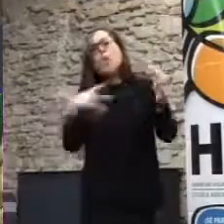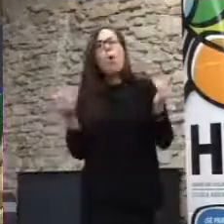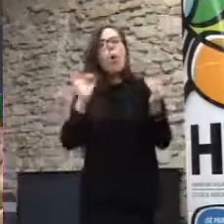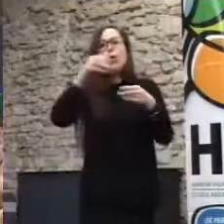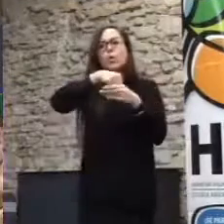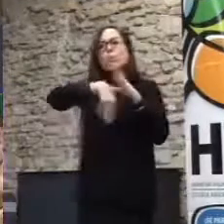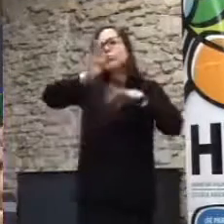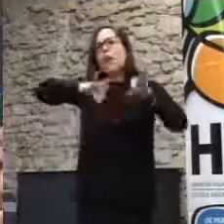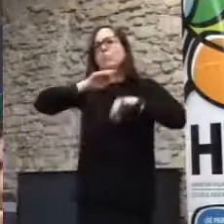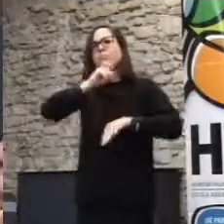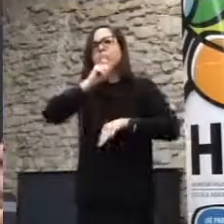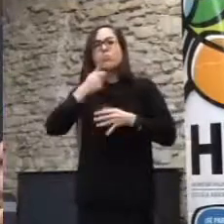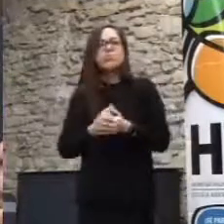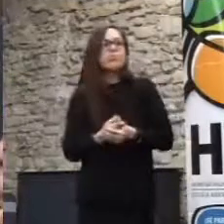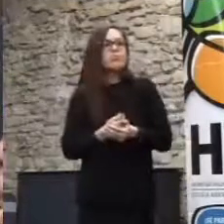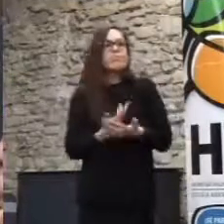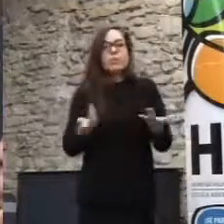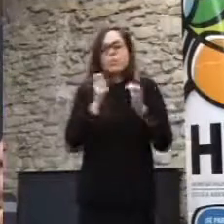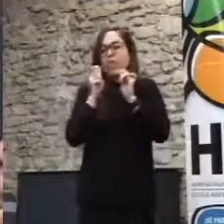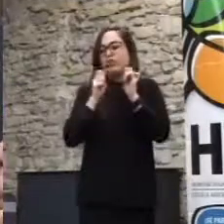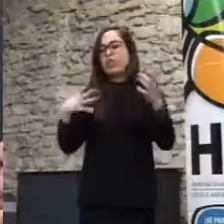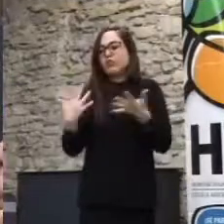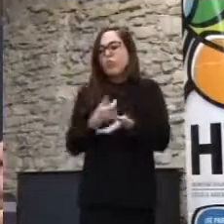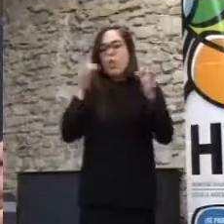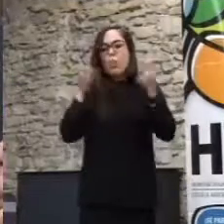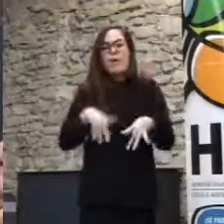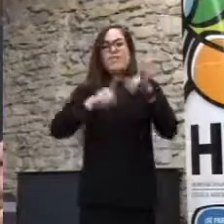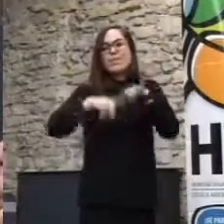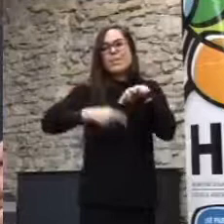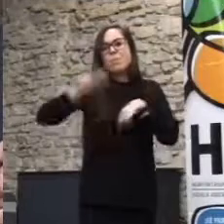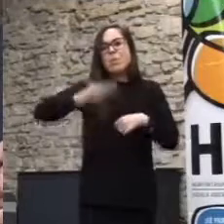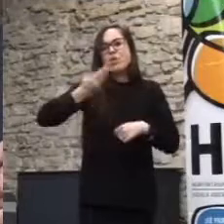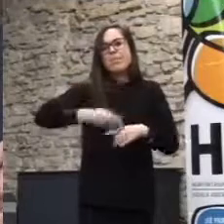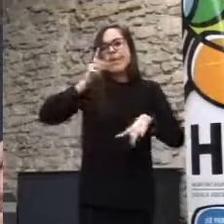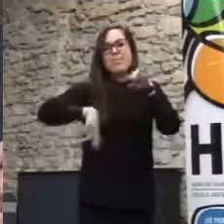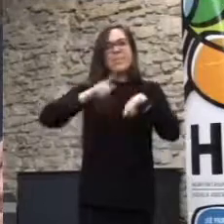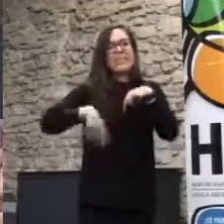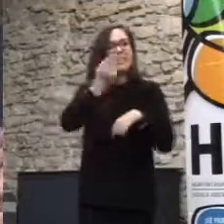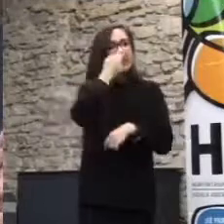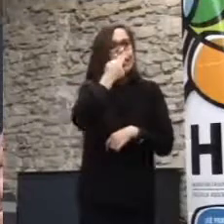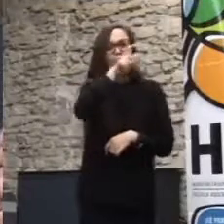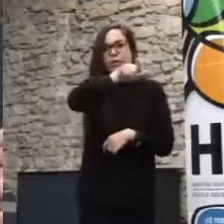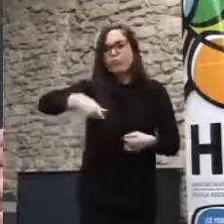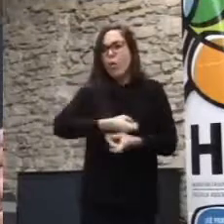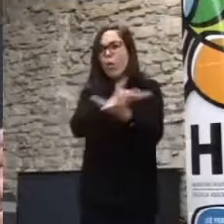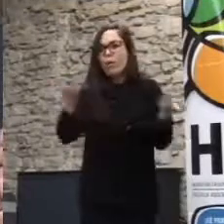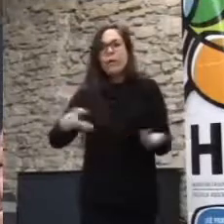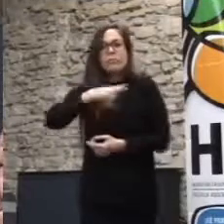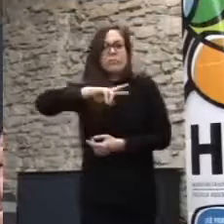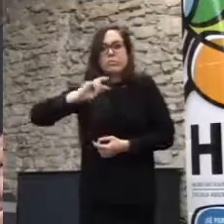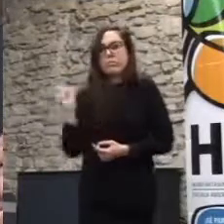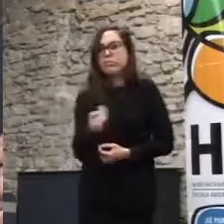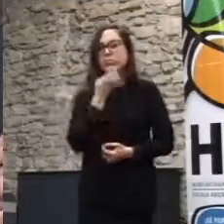atendiendo a criterios, pues, como todos los periodistas, ¿no? De relevancia, de proximidad, de interés humano, etcétera, ¿no? Uh-huh.